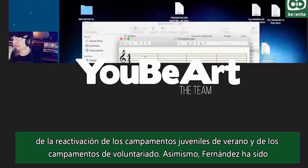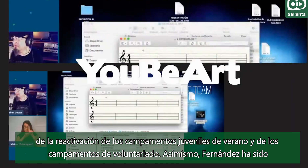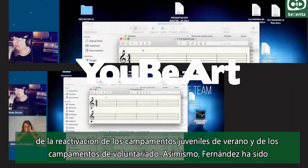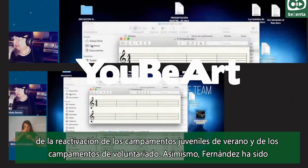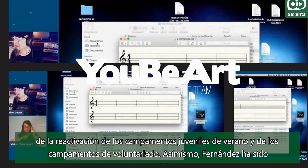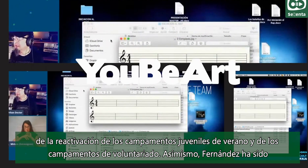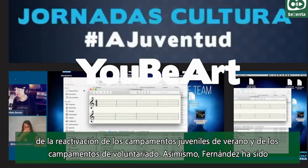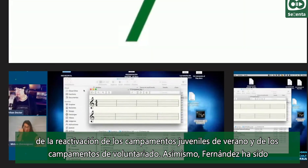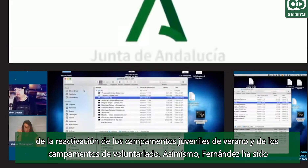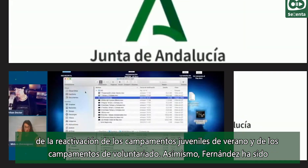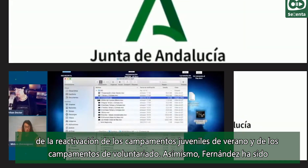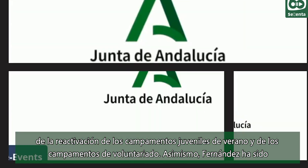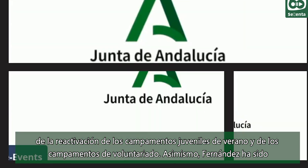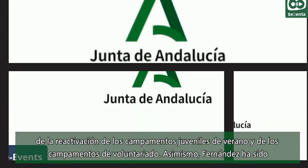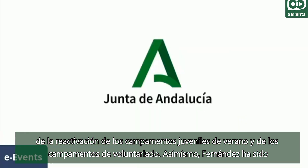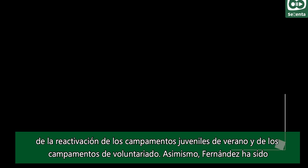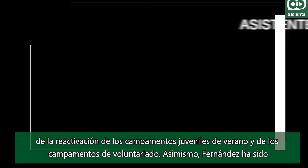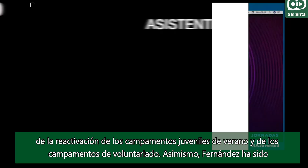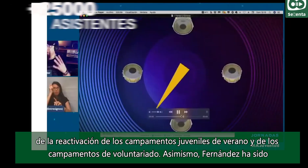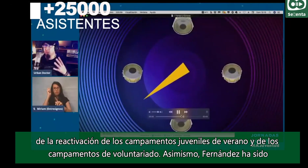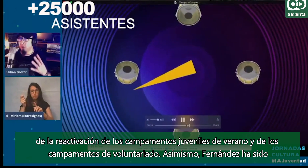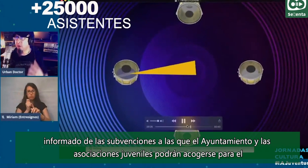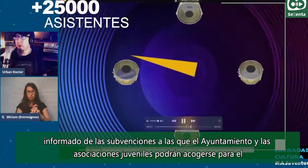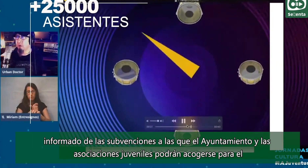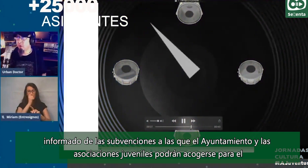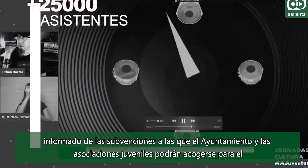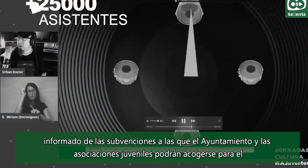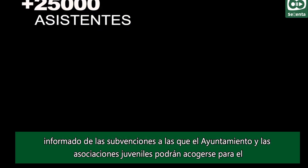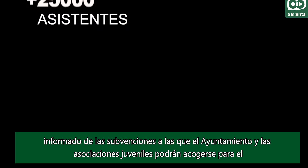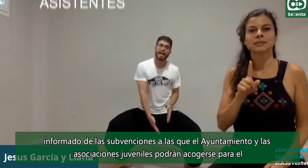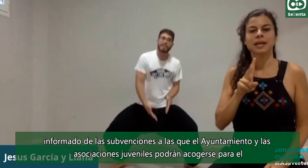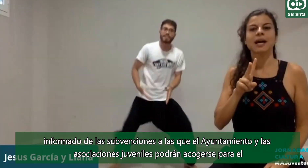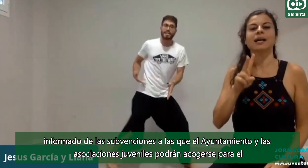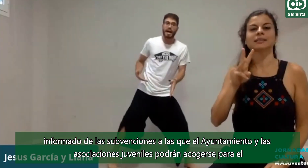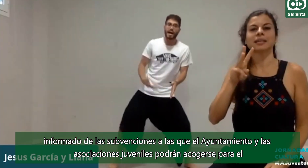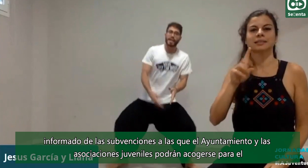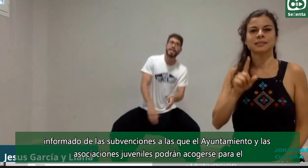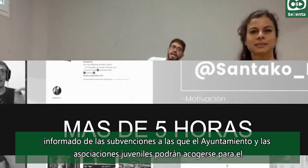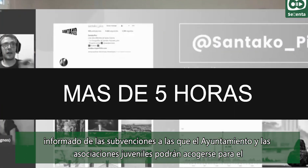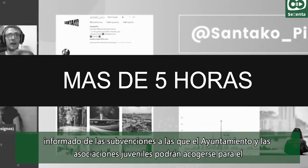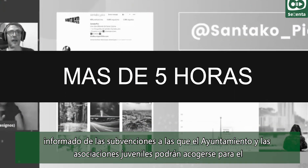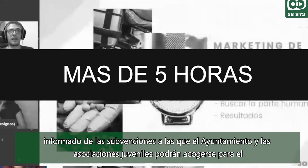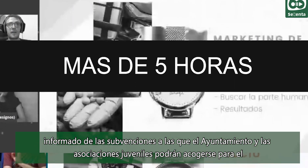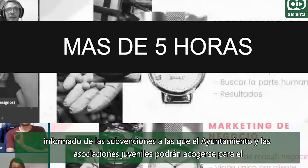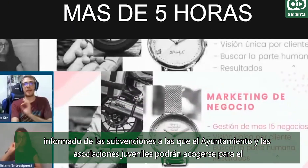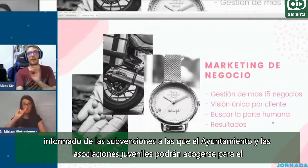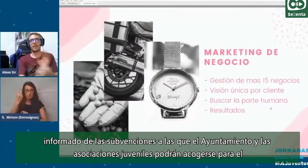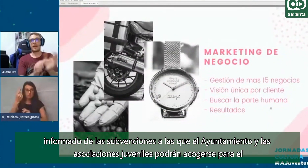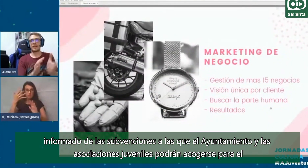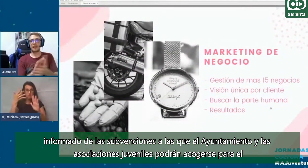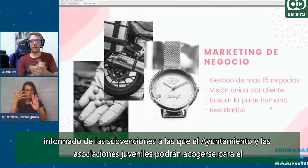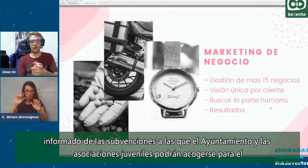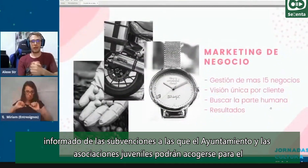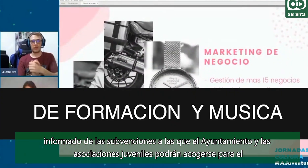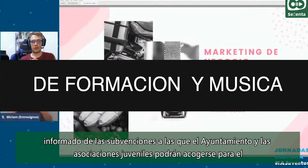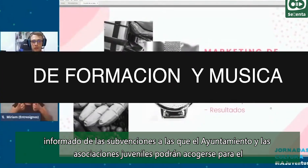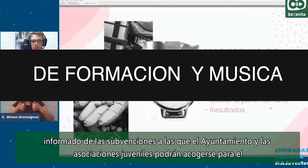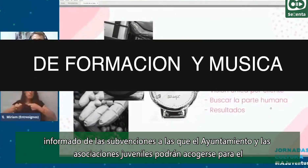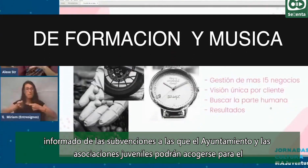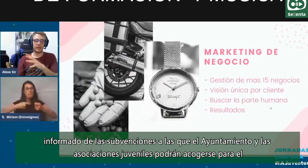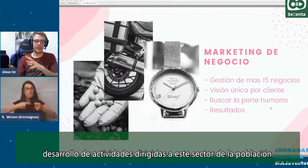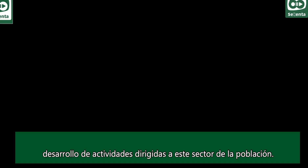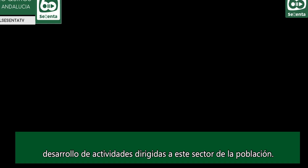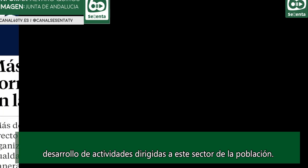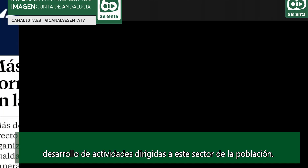asimismo fernández ha sido informado de las subvenciones a las que el ayuntamiento y las asociaciones juveniles podrán acogerse